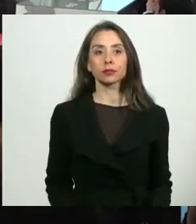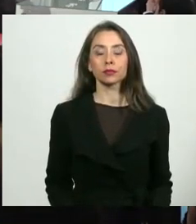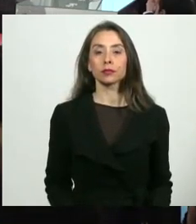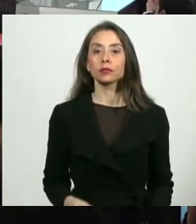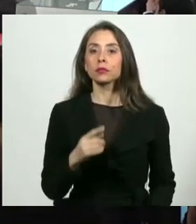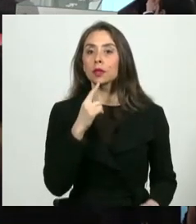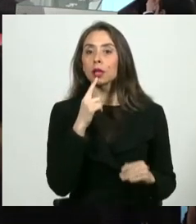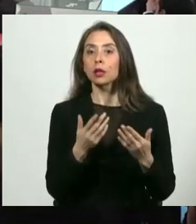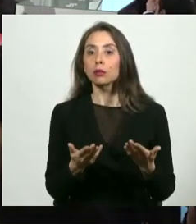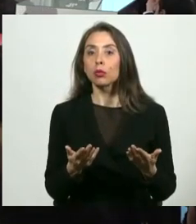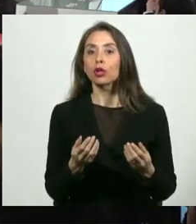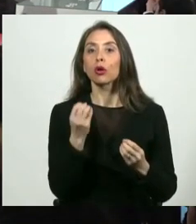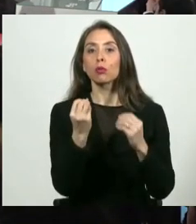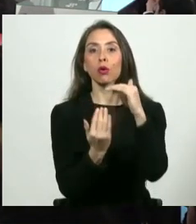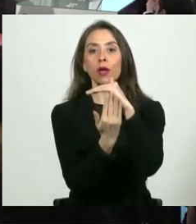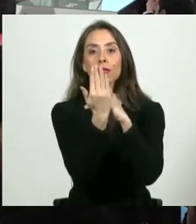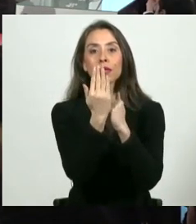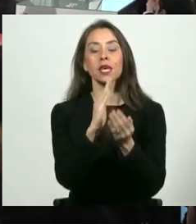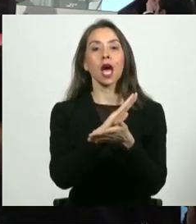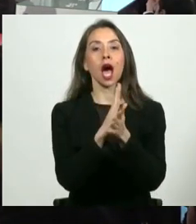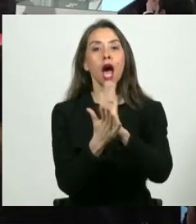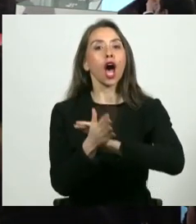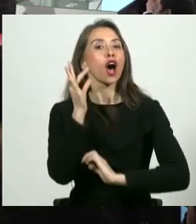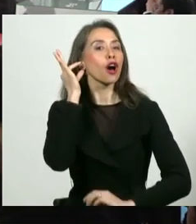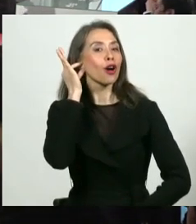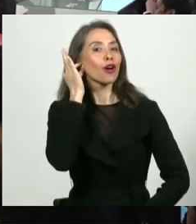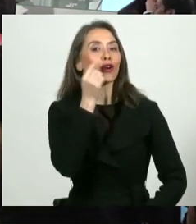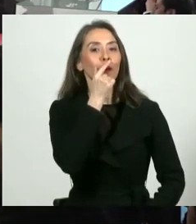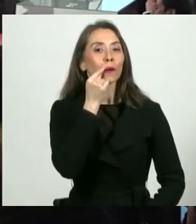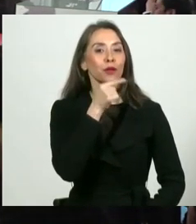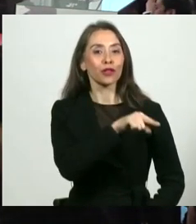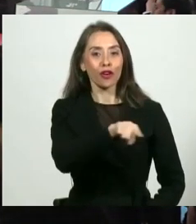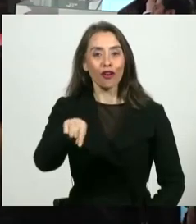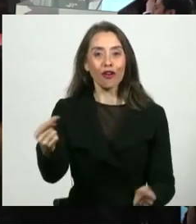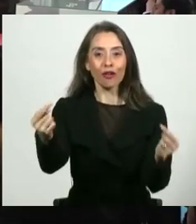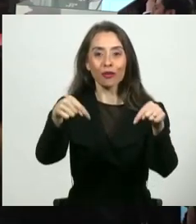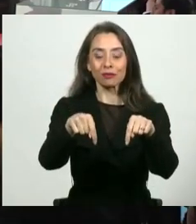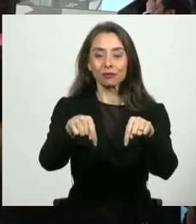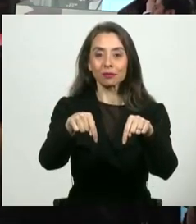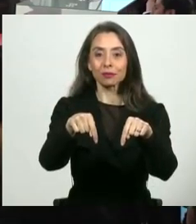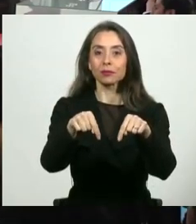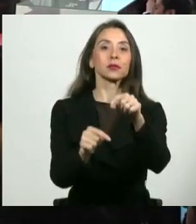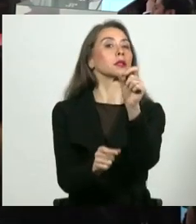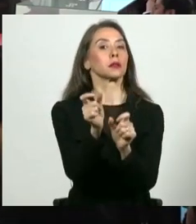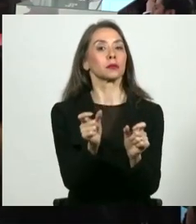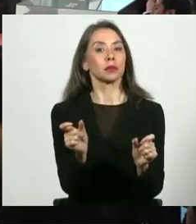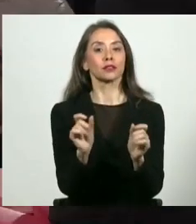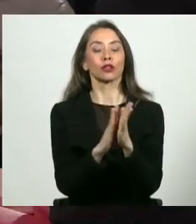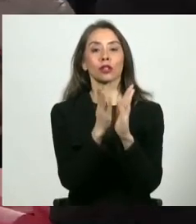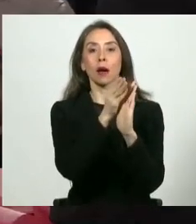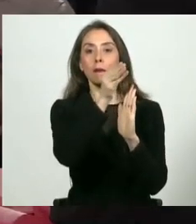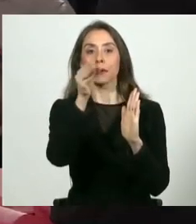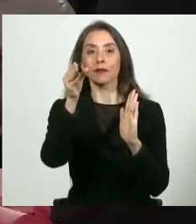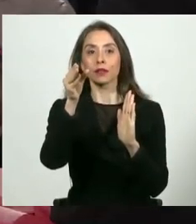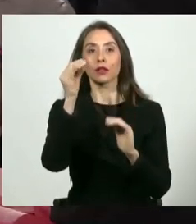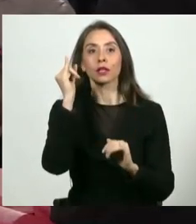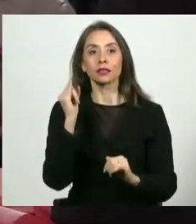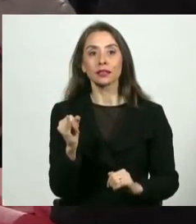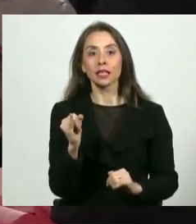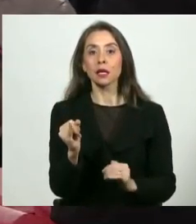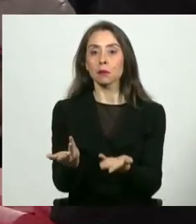Bueno, buenos días a todas y todos los presentes, a las personas de la biblioteca que siempre nos abren